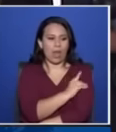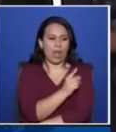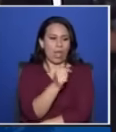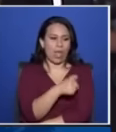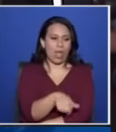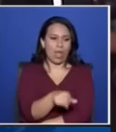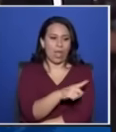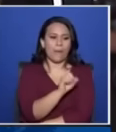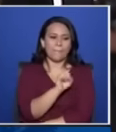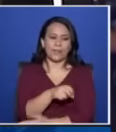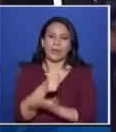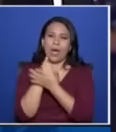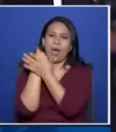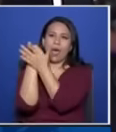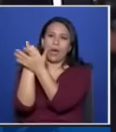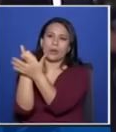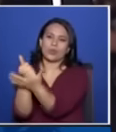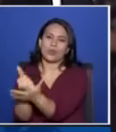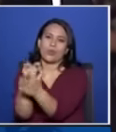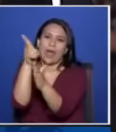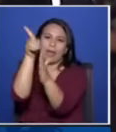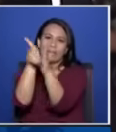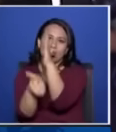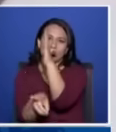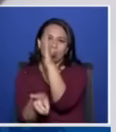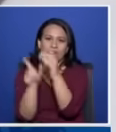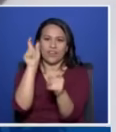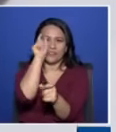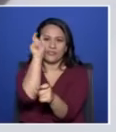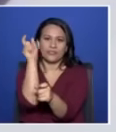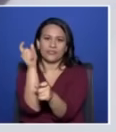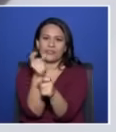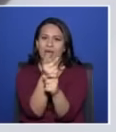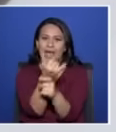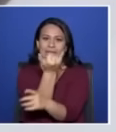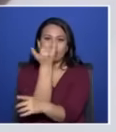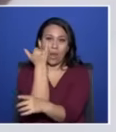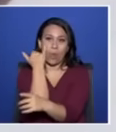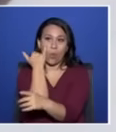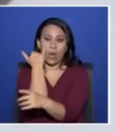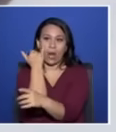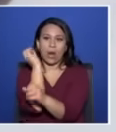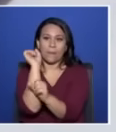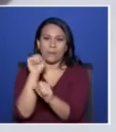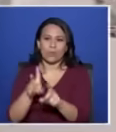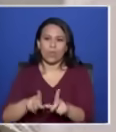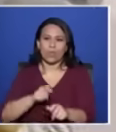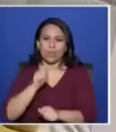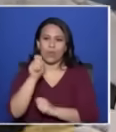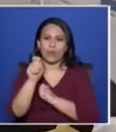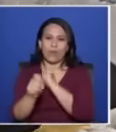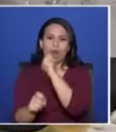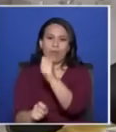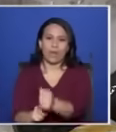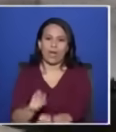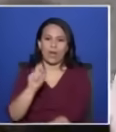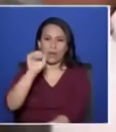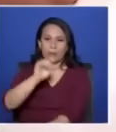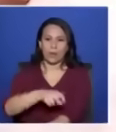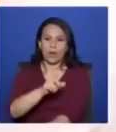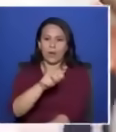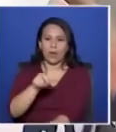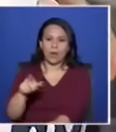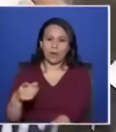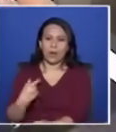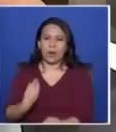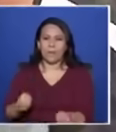nos ayuden presentando la respectiva denuncia en la fiscalía. El teléfono celular fue entregado a la víctima, mientras que los uniformados